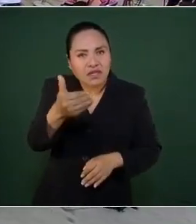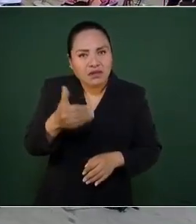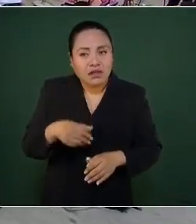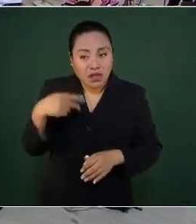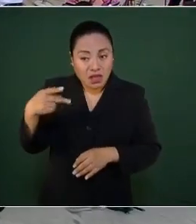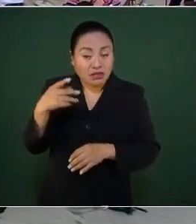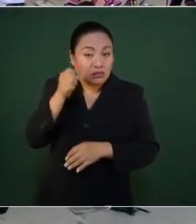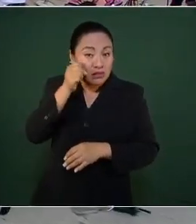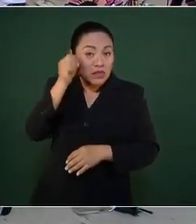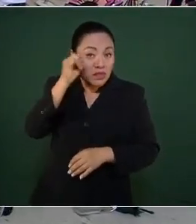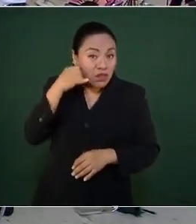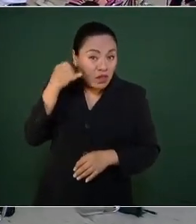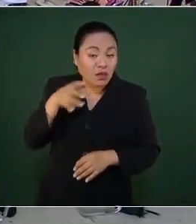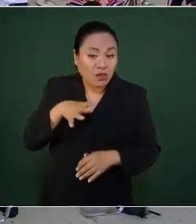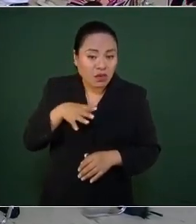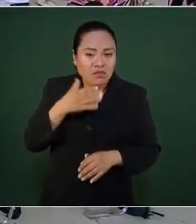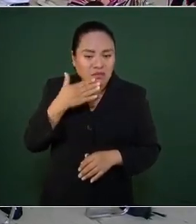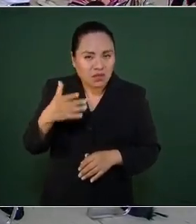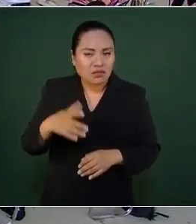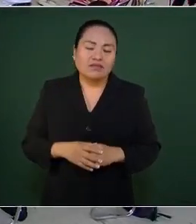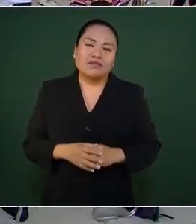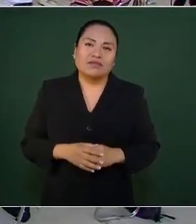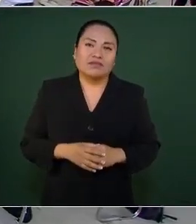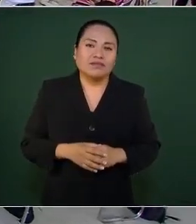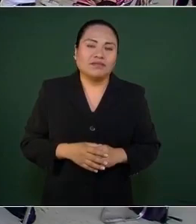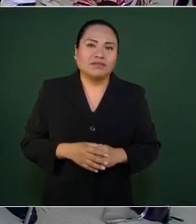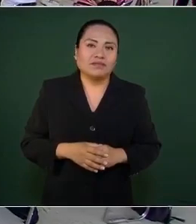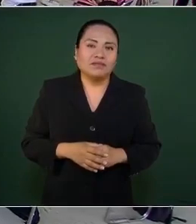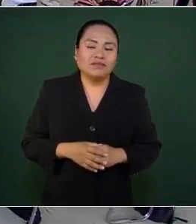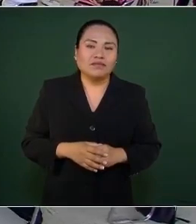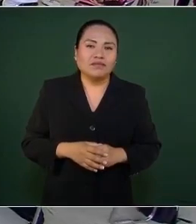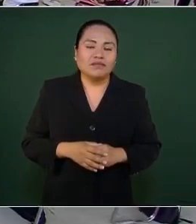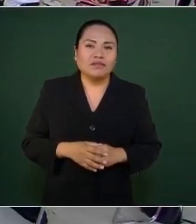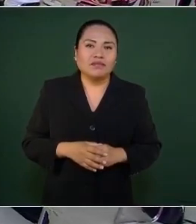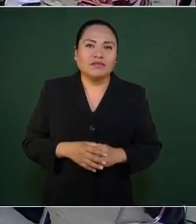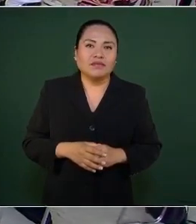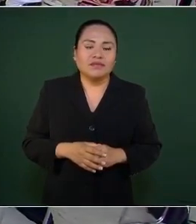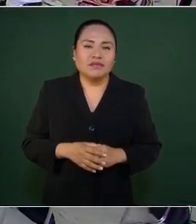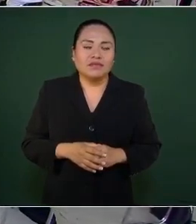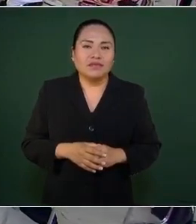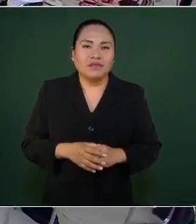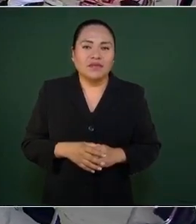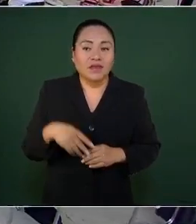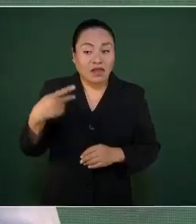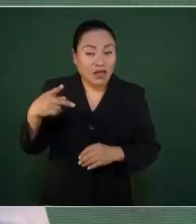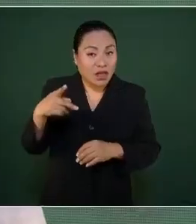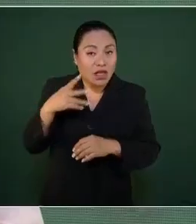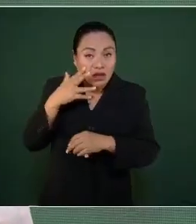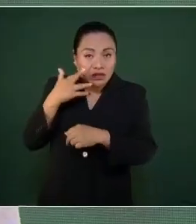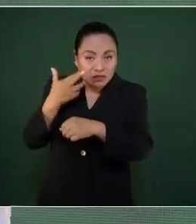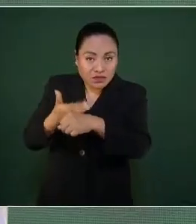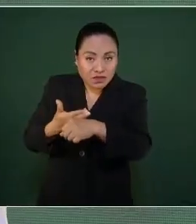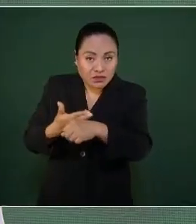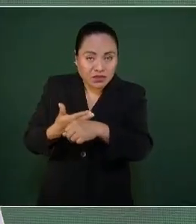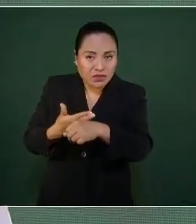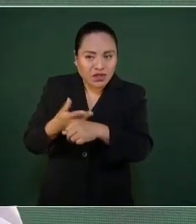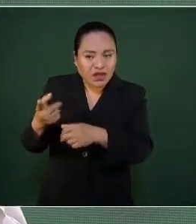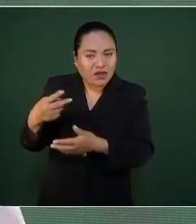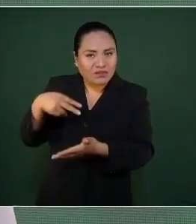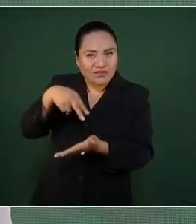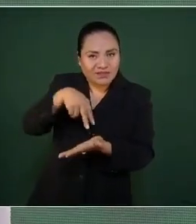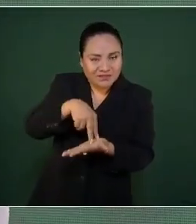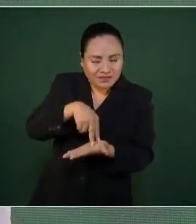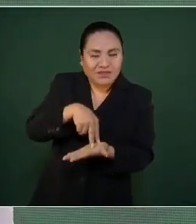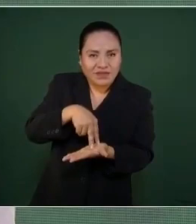ya le quité todo el tiempo, a él le corresponde tomar la palabra, y